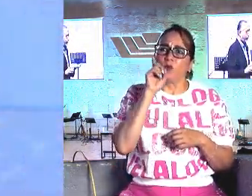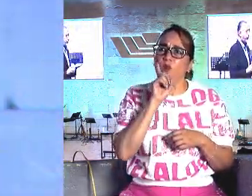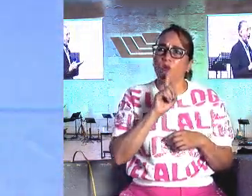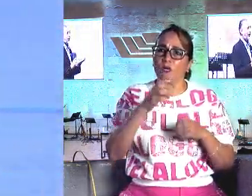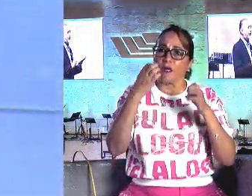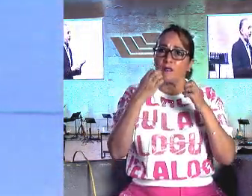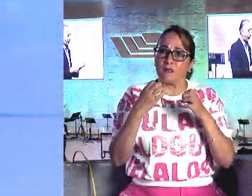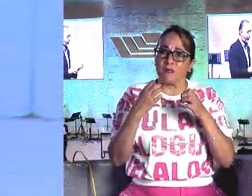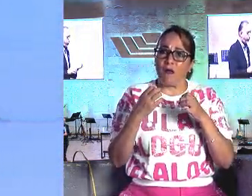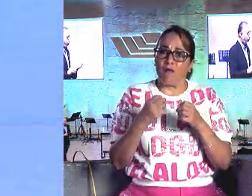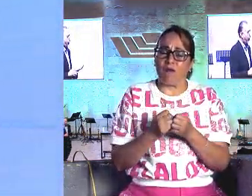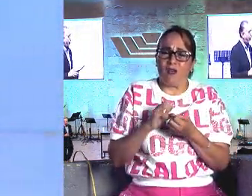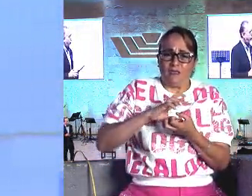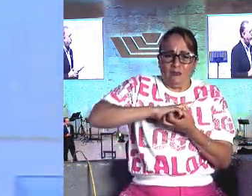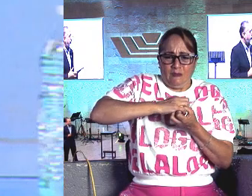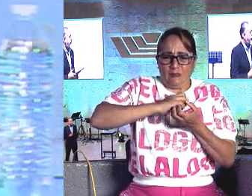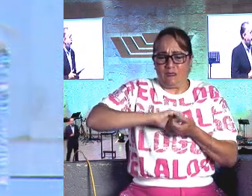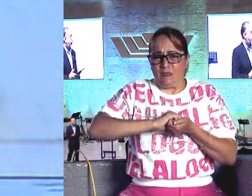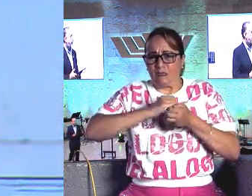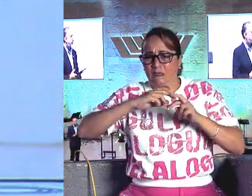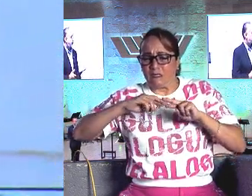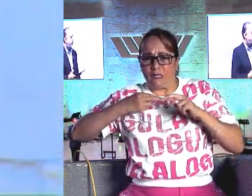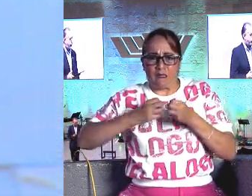estaba atada por el diablo.